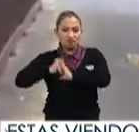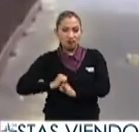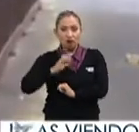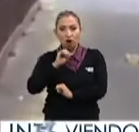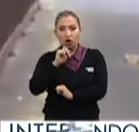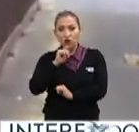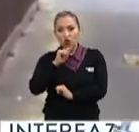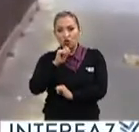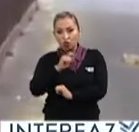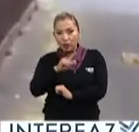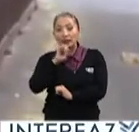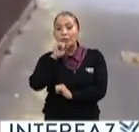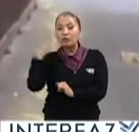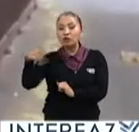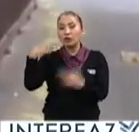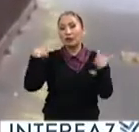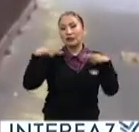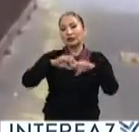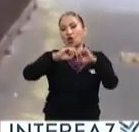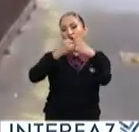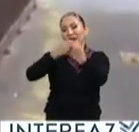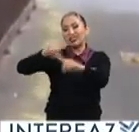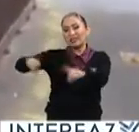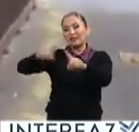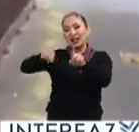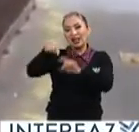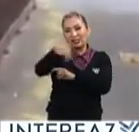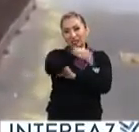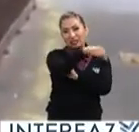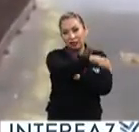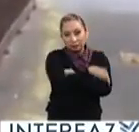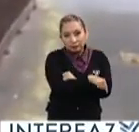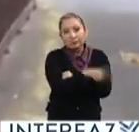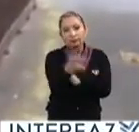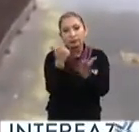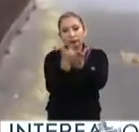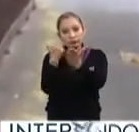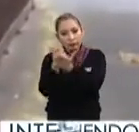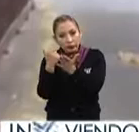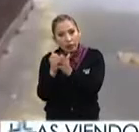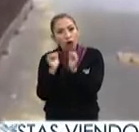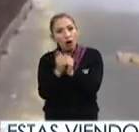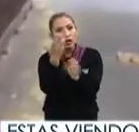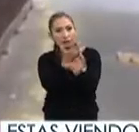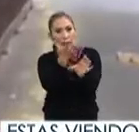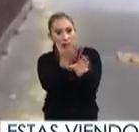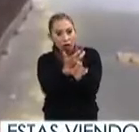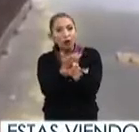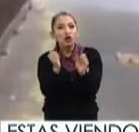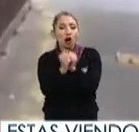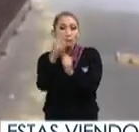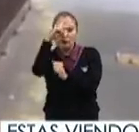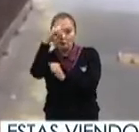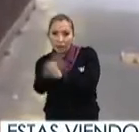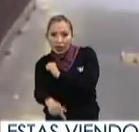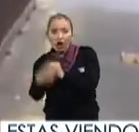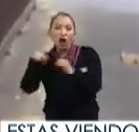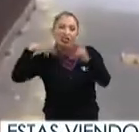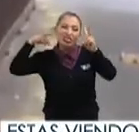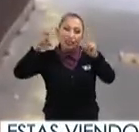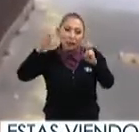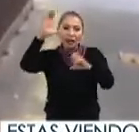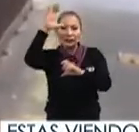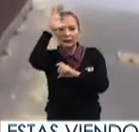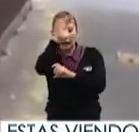los representantes de organizaciones que colaboran tanto con los Estados Unidos como con México en temas